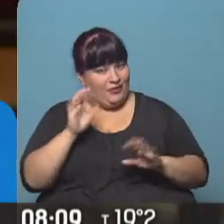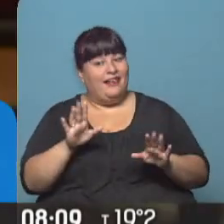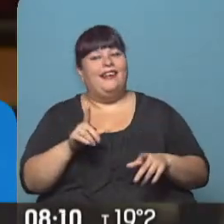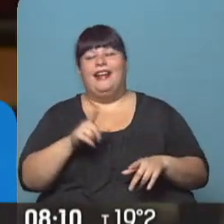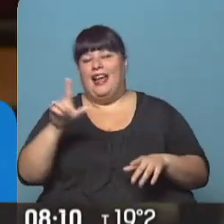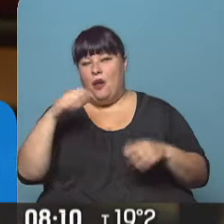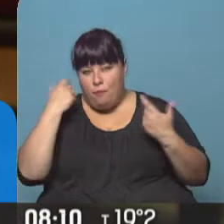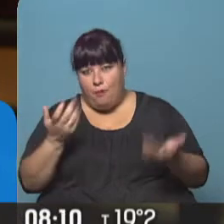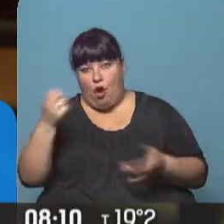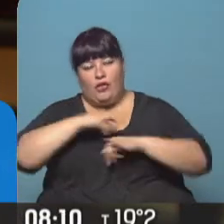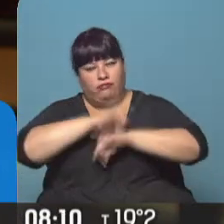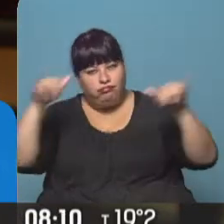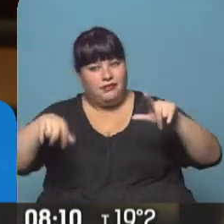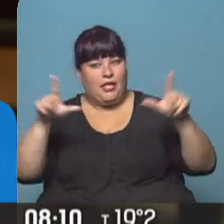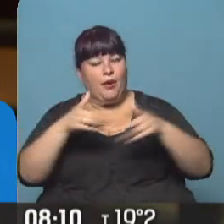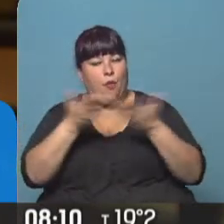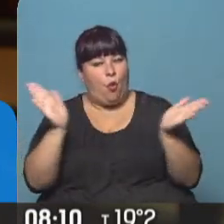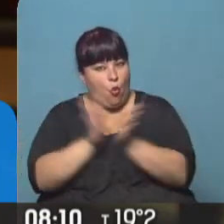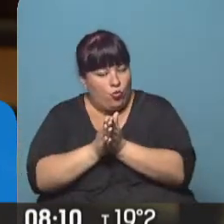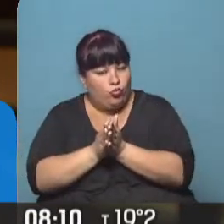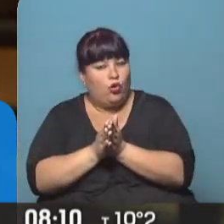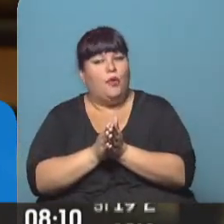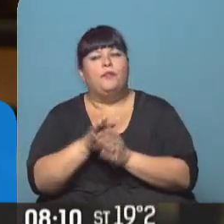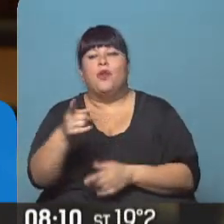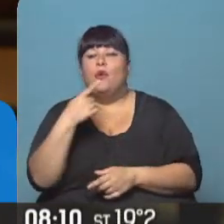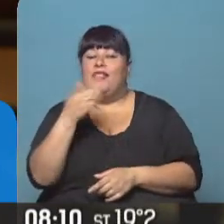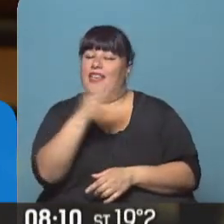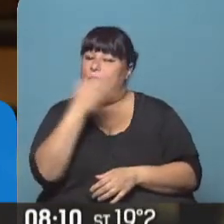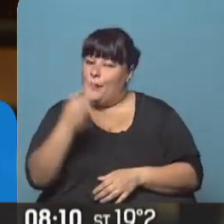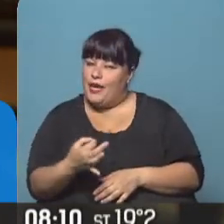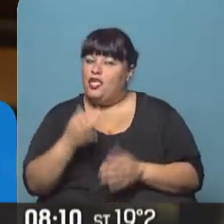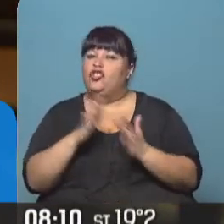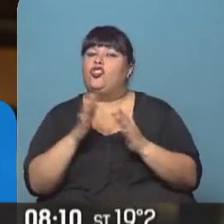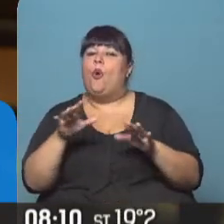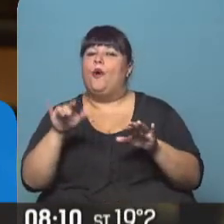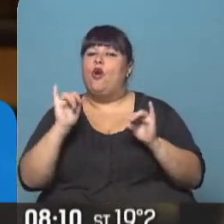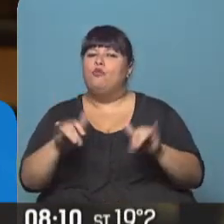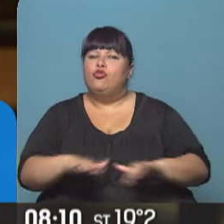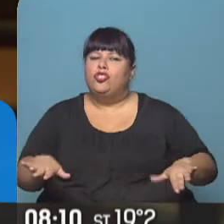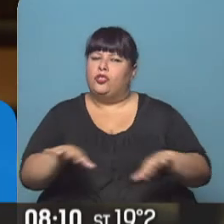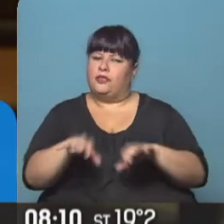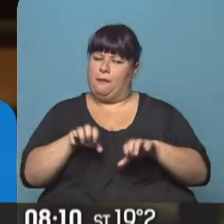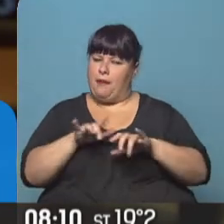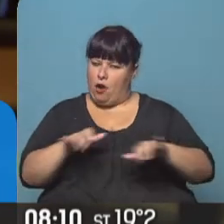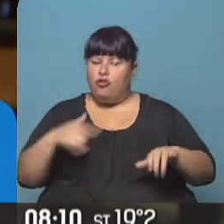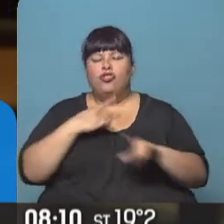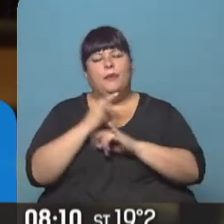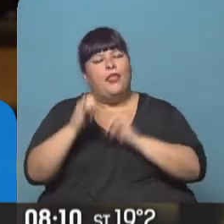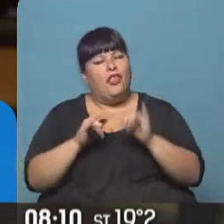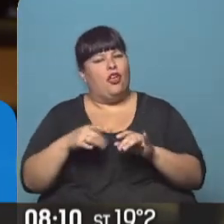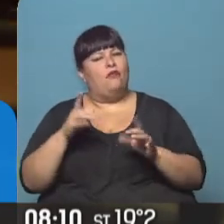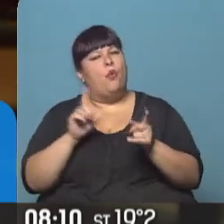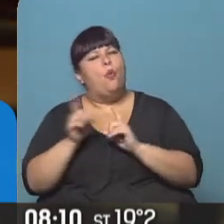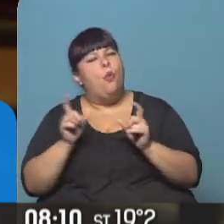es genial que podamos hacer esto hoy con la TV pública. Vos mencionabas antes muy bien el tema del acceso temprano. O sea, yo siempre digo que hay